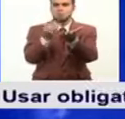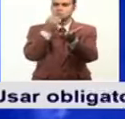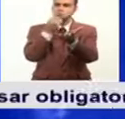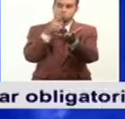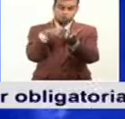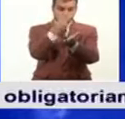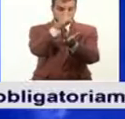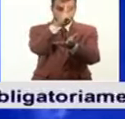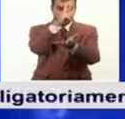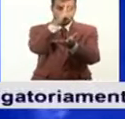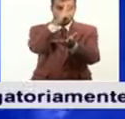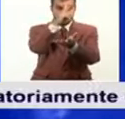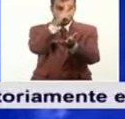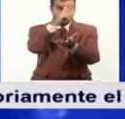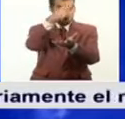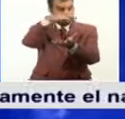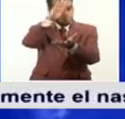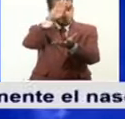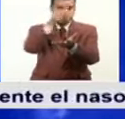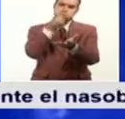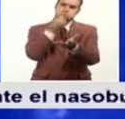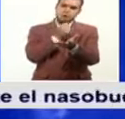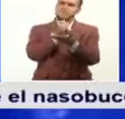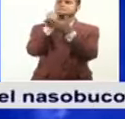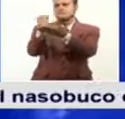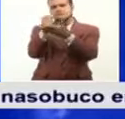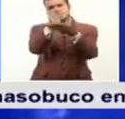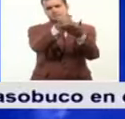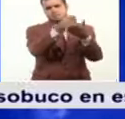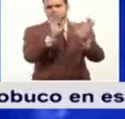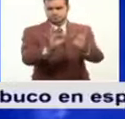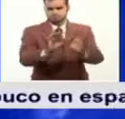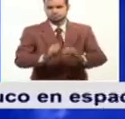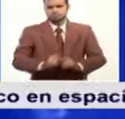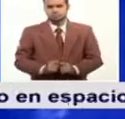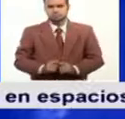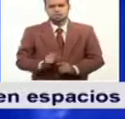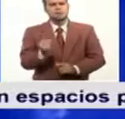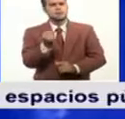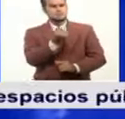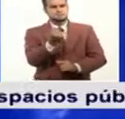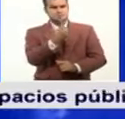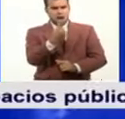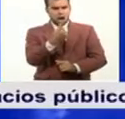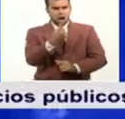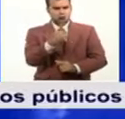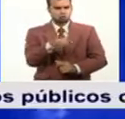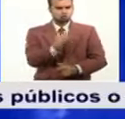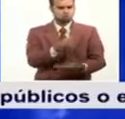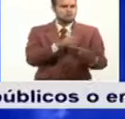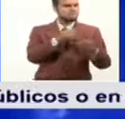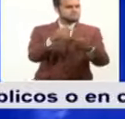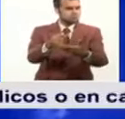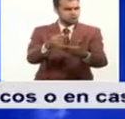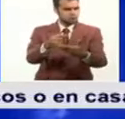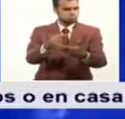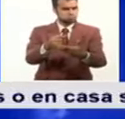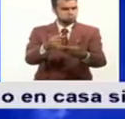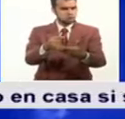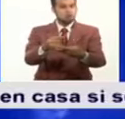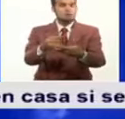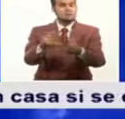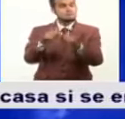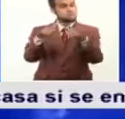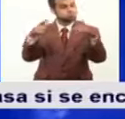colaboración cubana, la colaboración médica cubana, que no es la única, que se ha brindado en un número importante de países. Como